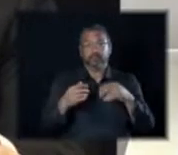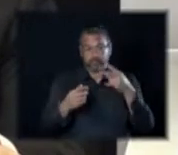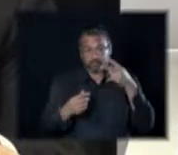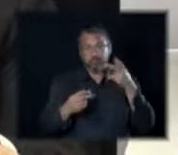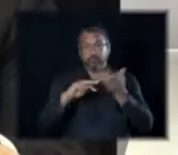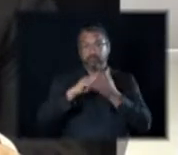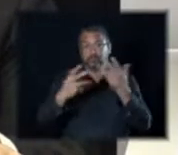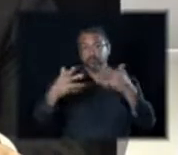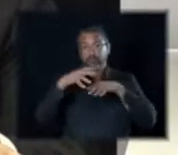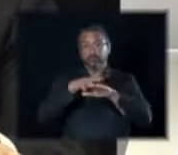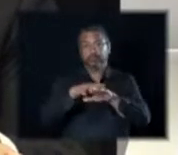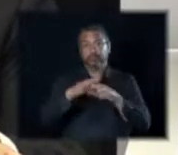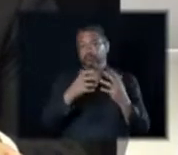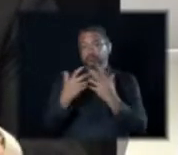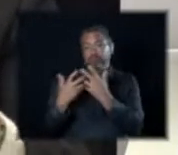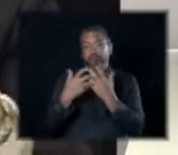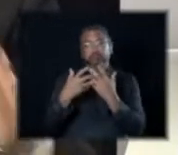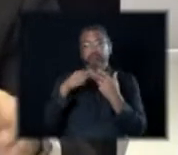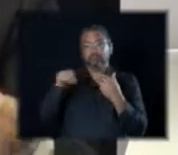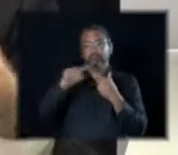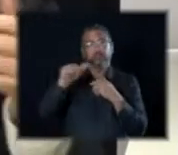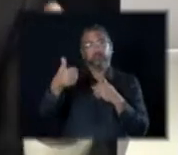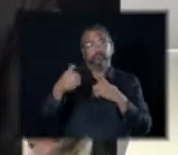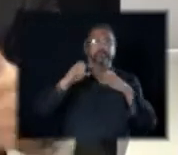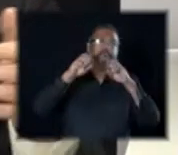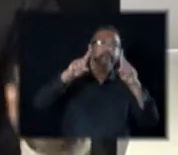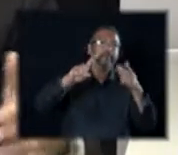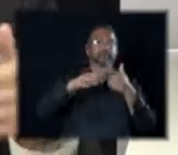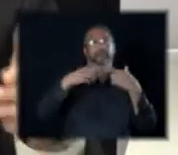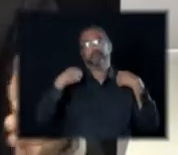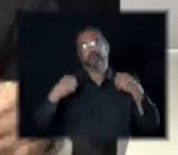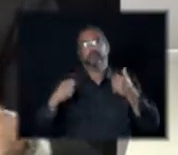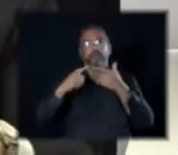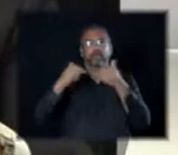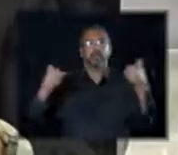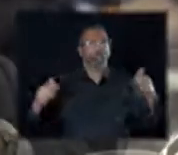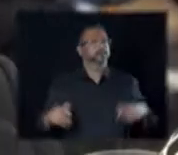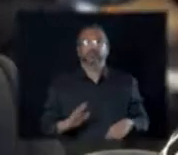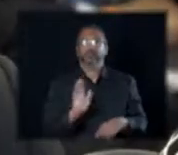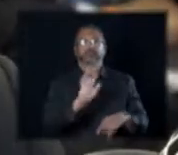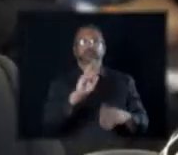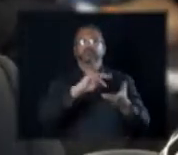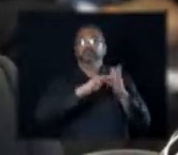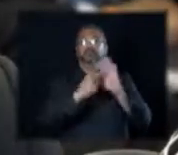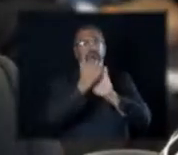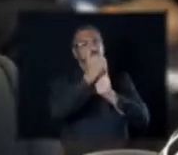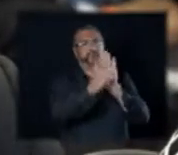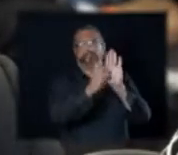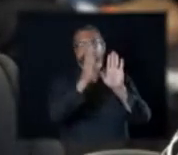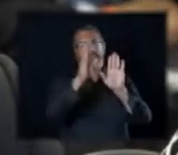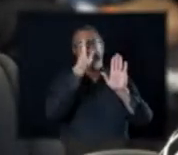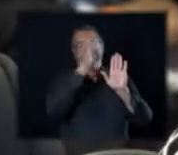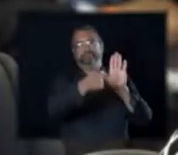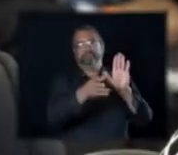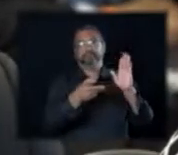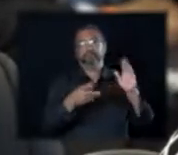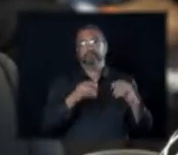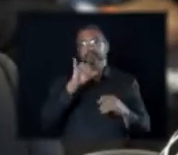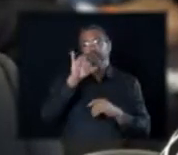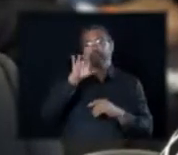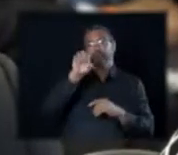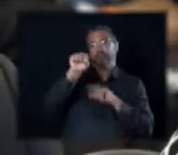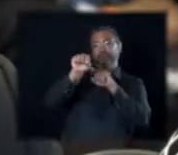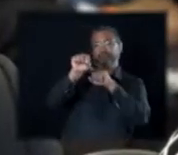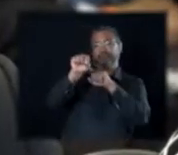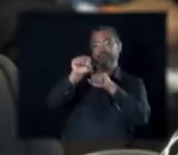Y los dos se iban a hacer para integrarlo uno con el otro. El de educación, salud y todo eso. No, los de contabilidad. El